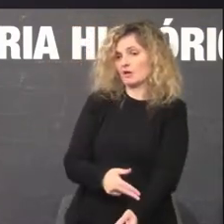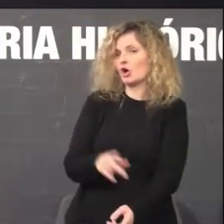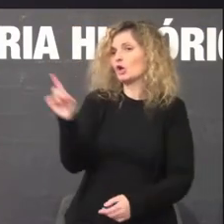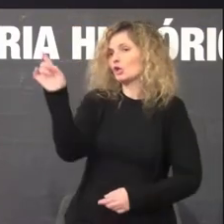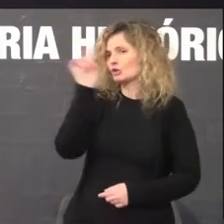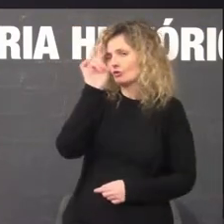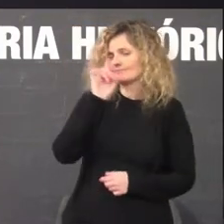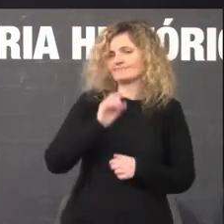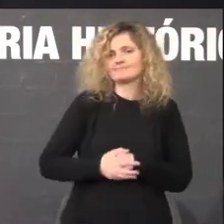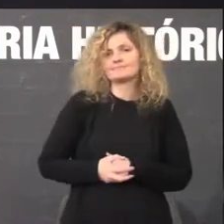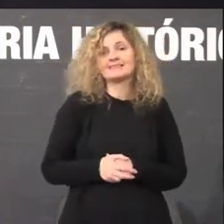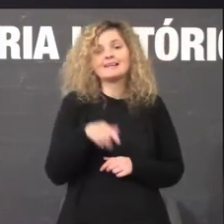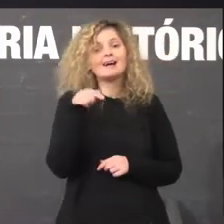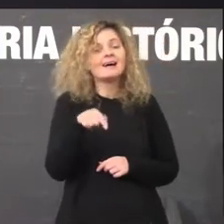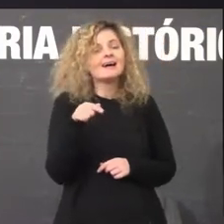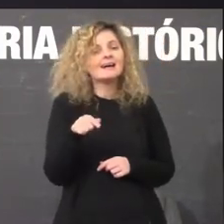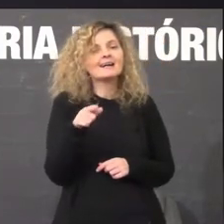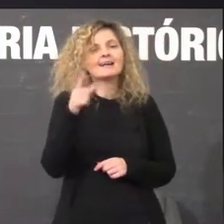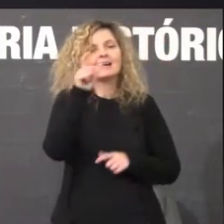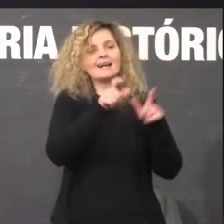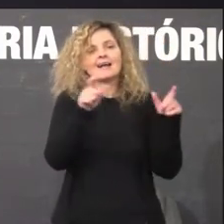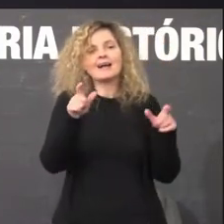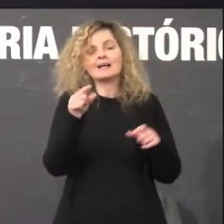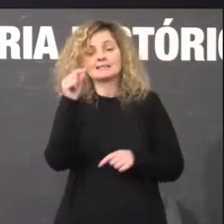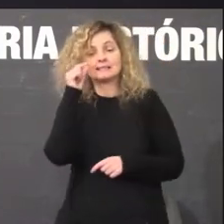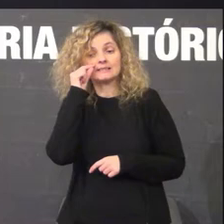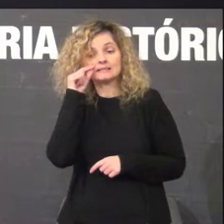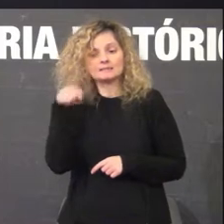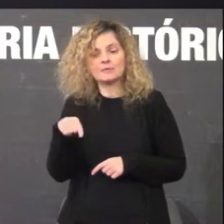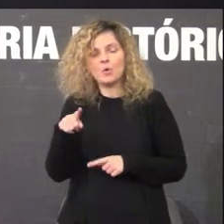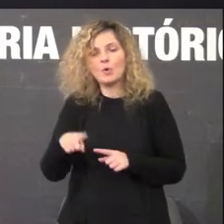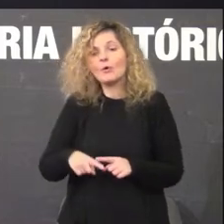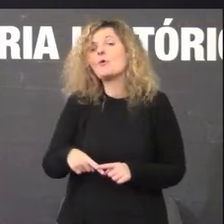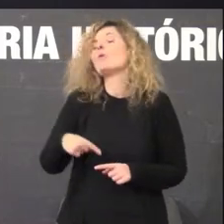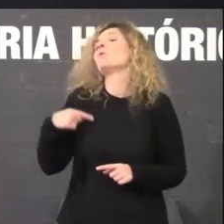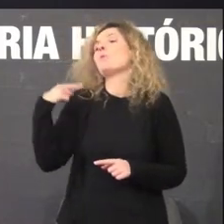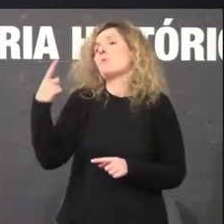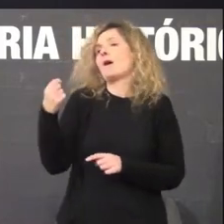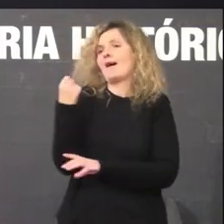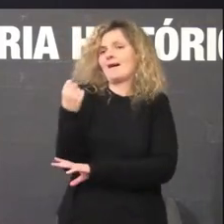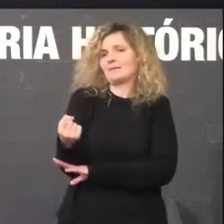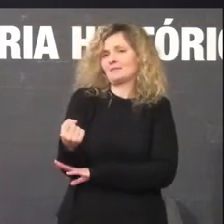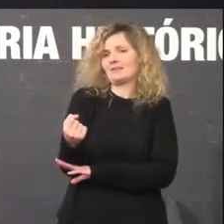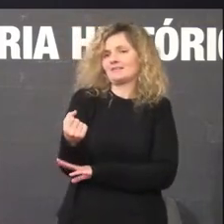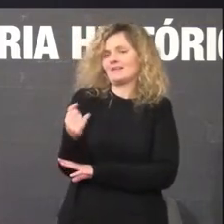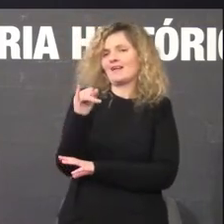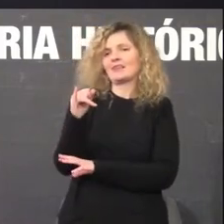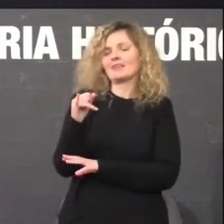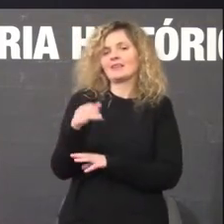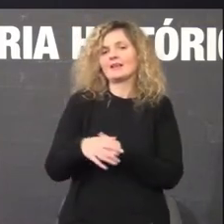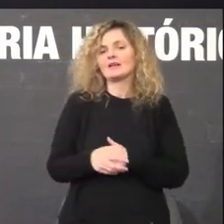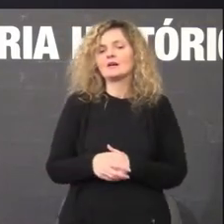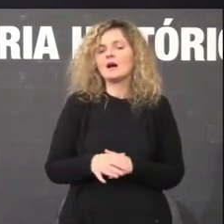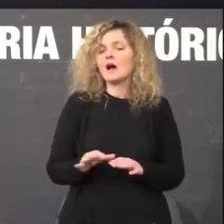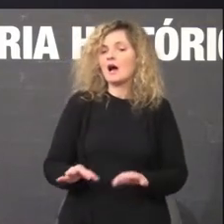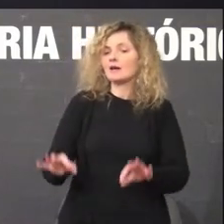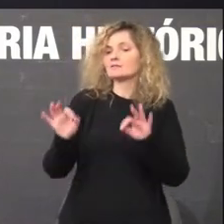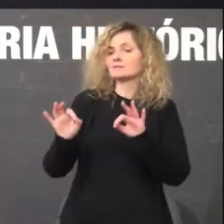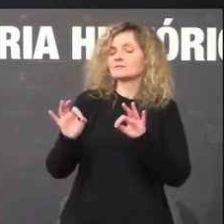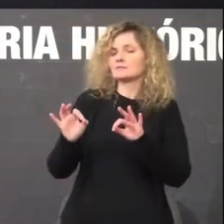No, aquí la gente te espía y luego te apoya. Es decir, esto es